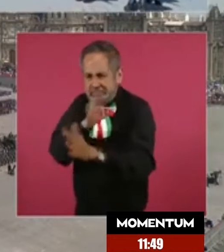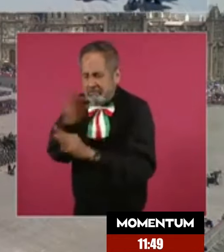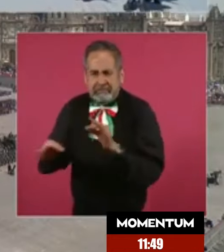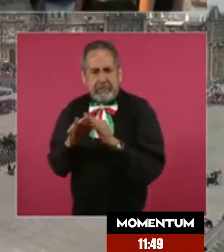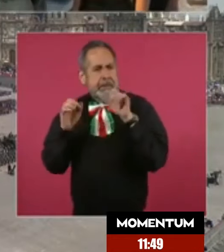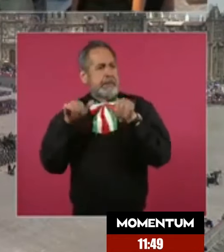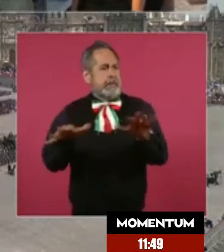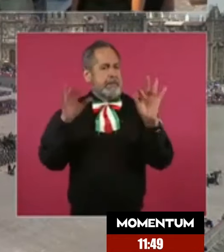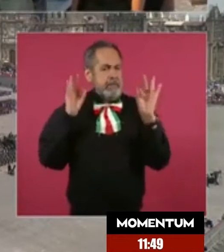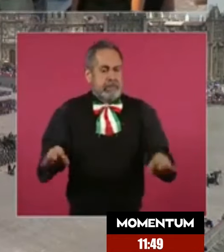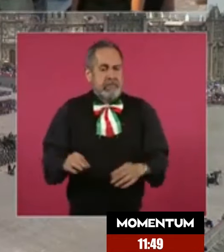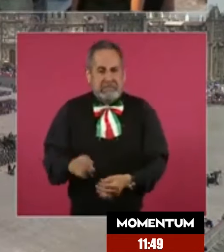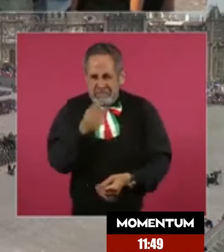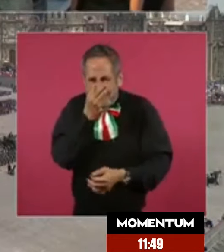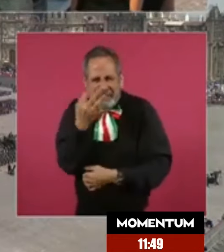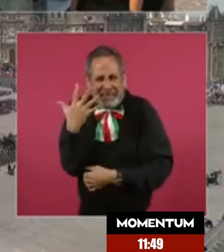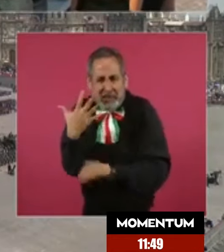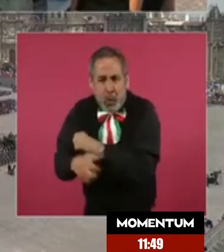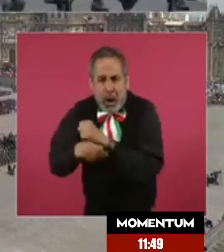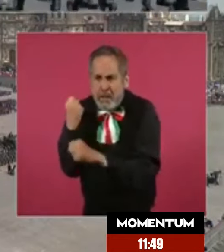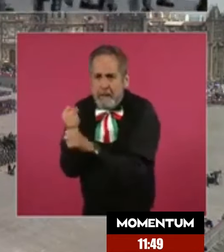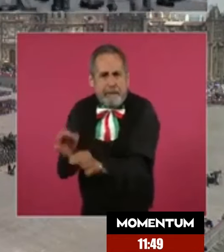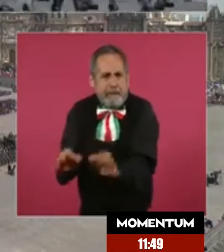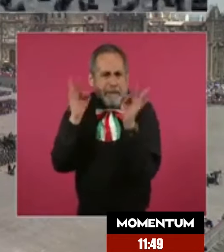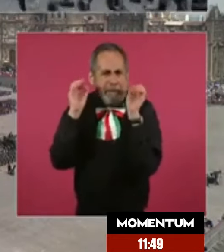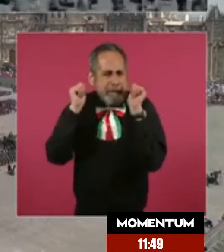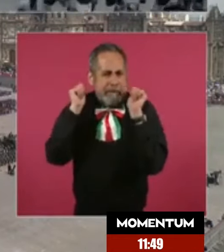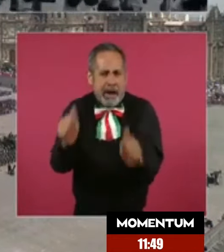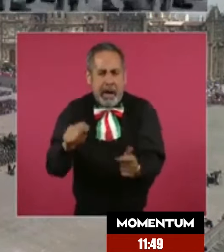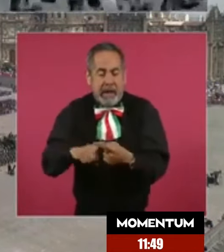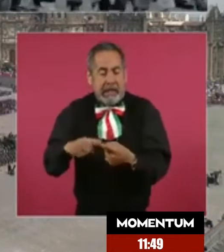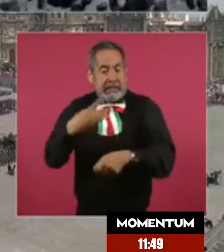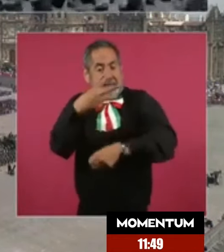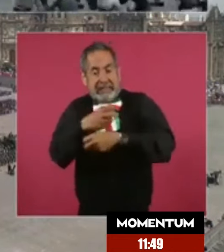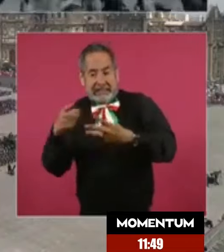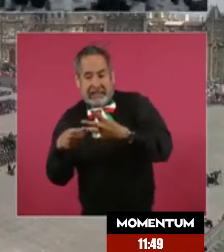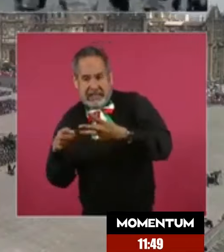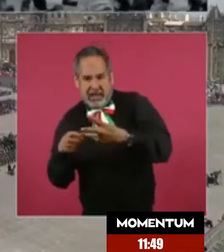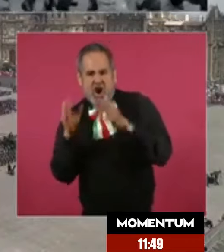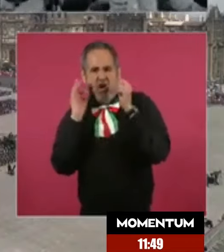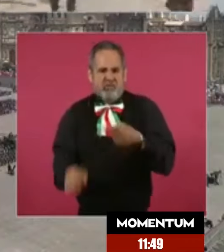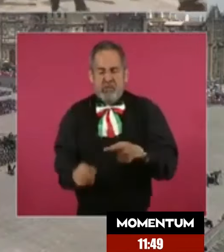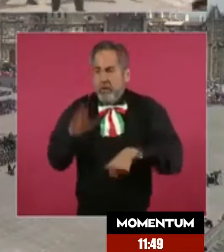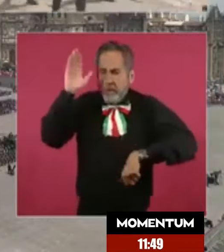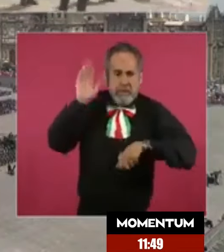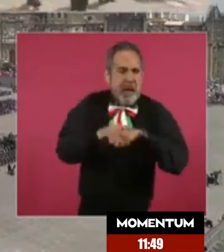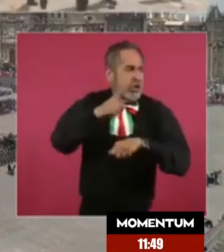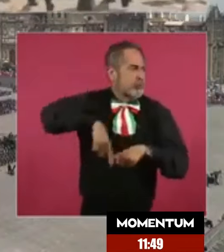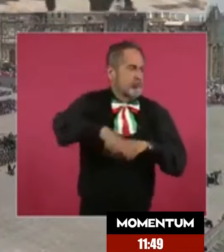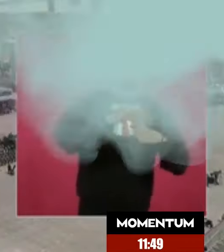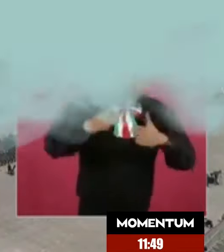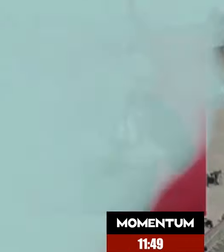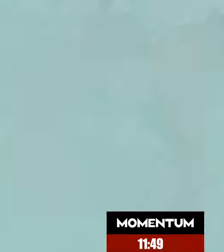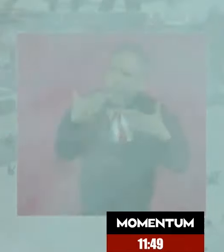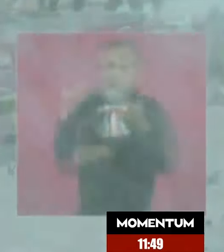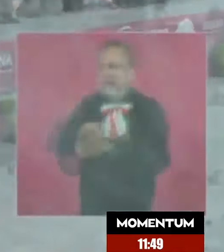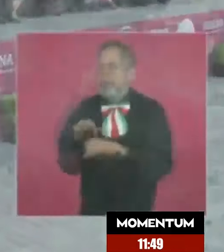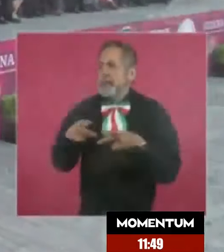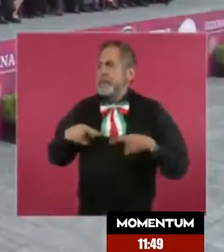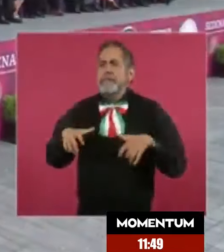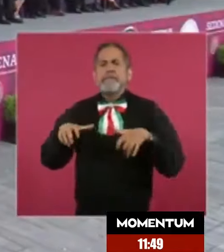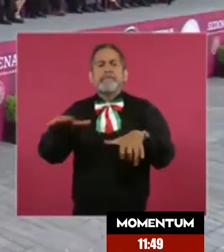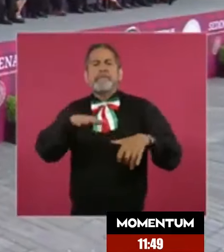colocan en tan solo 5 años como la tercera institución en la que más confían los mexicanos.